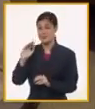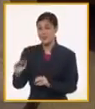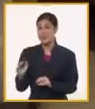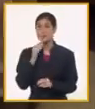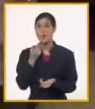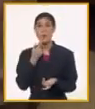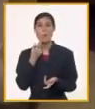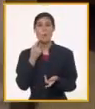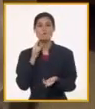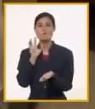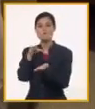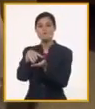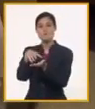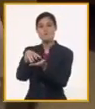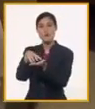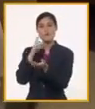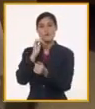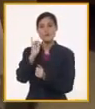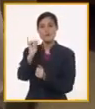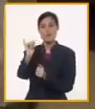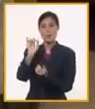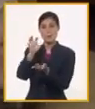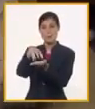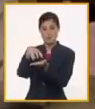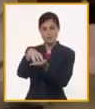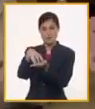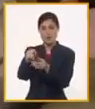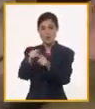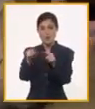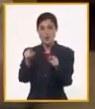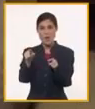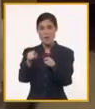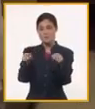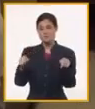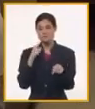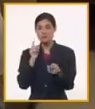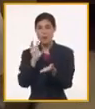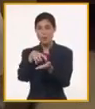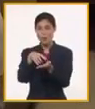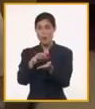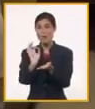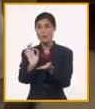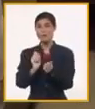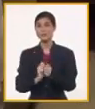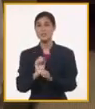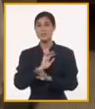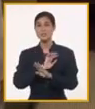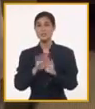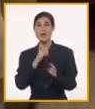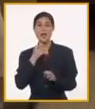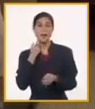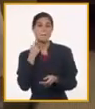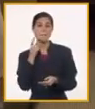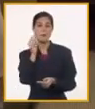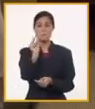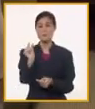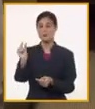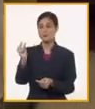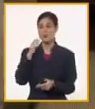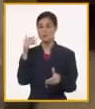tuvo, hablando de la guerra de independencia, tuvo para su proporción, ¿no?, desde el punto de vista de los habitantes.